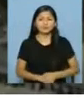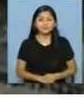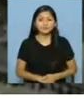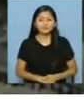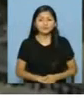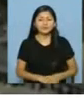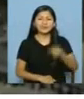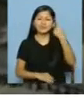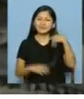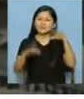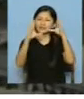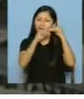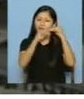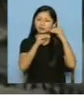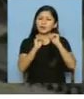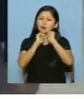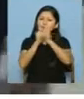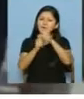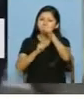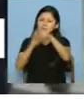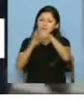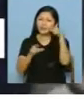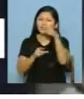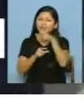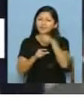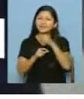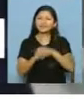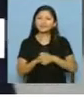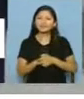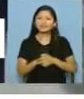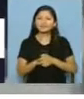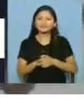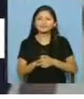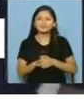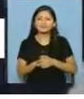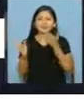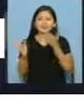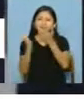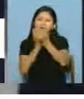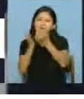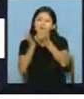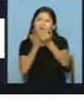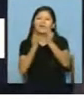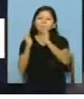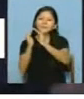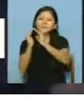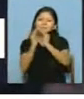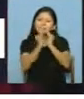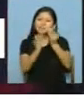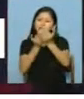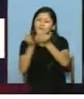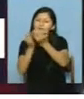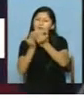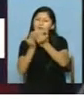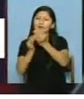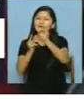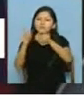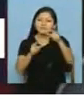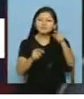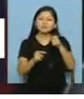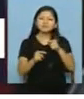Un poco con todo este grupo humano que quiere apostar por el cambio en Jujuy, y en esta